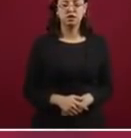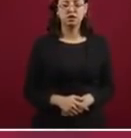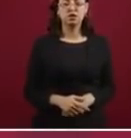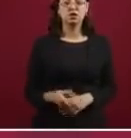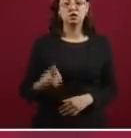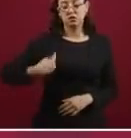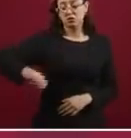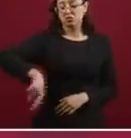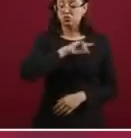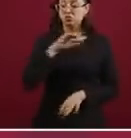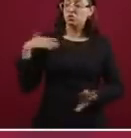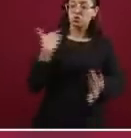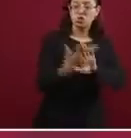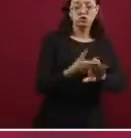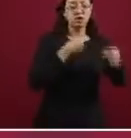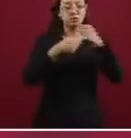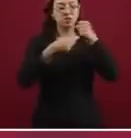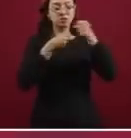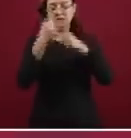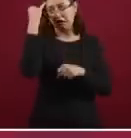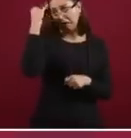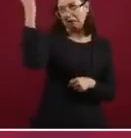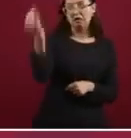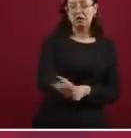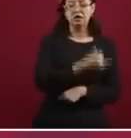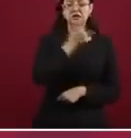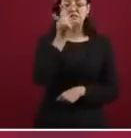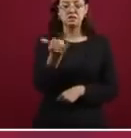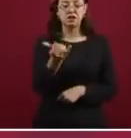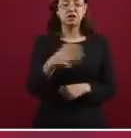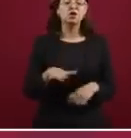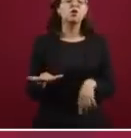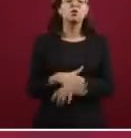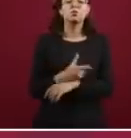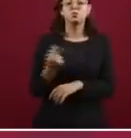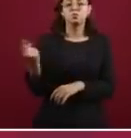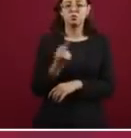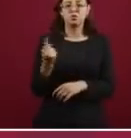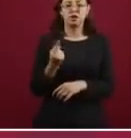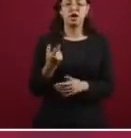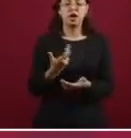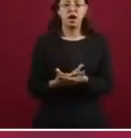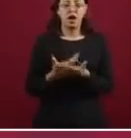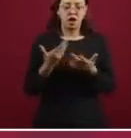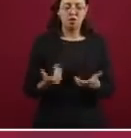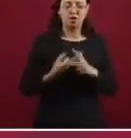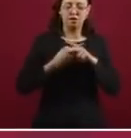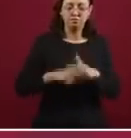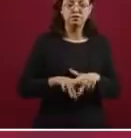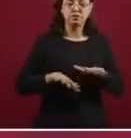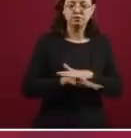a los periodistas porque es parte de los cambios que están dando en el país